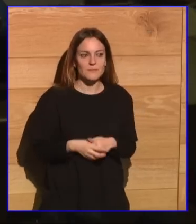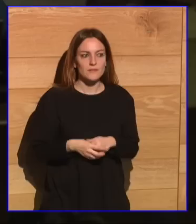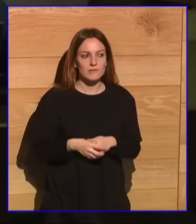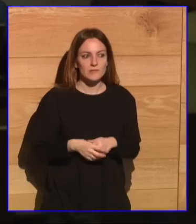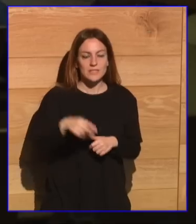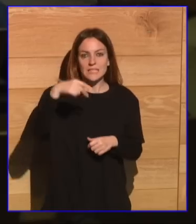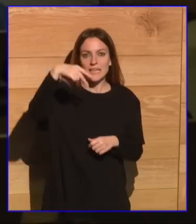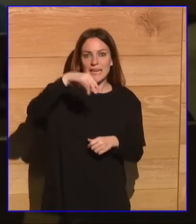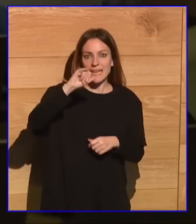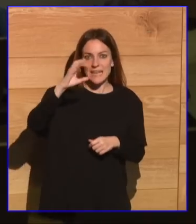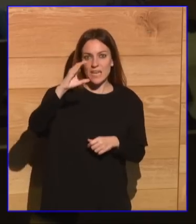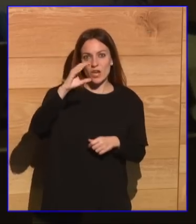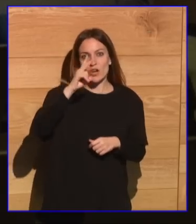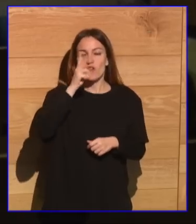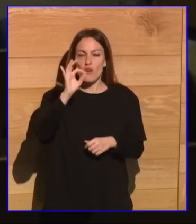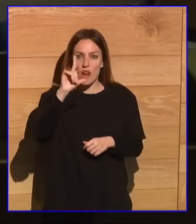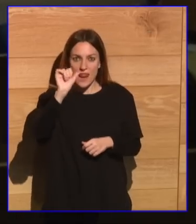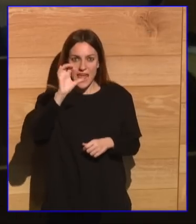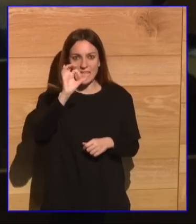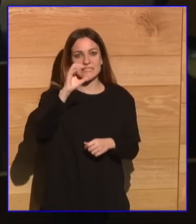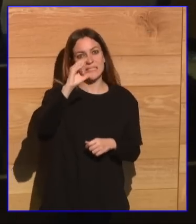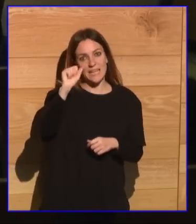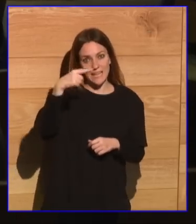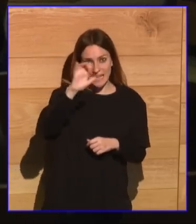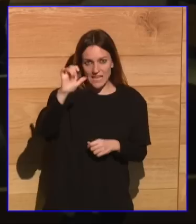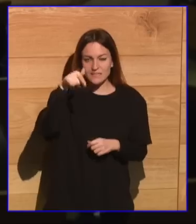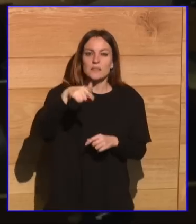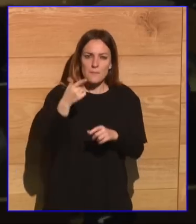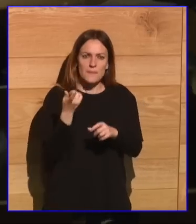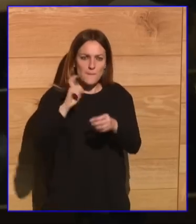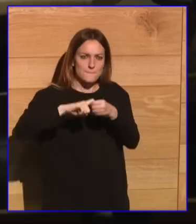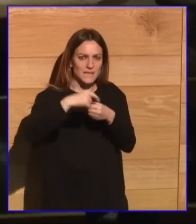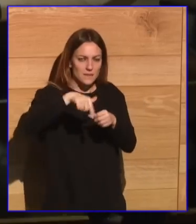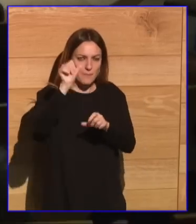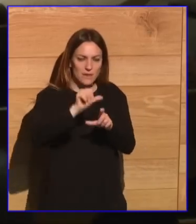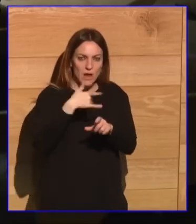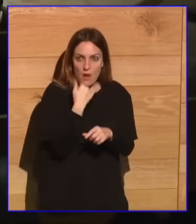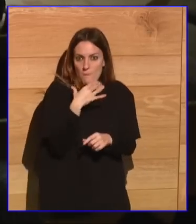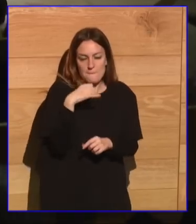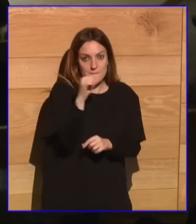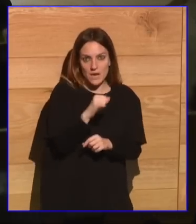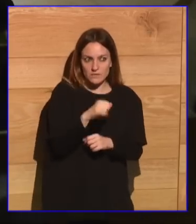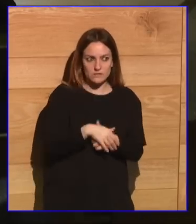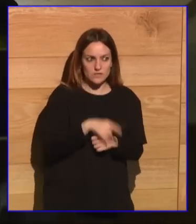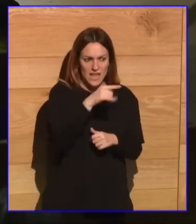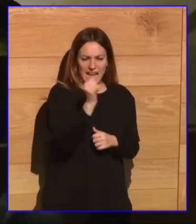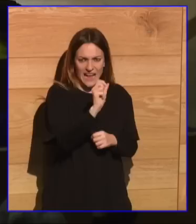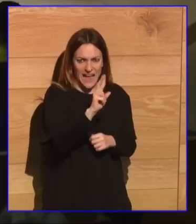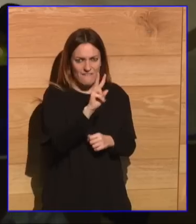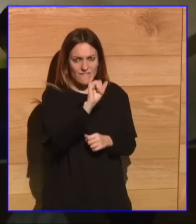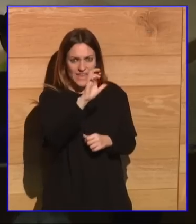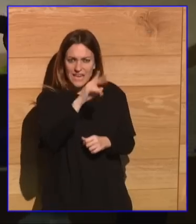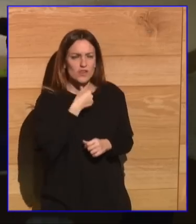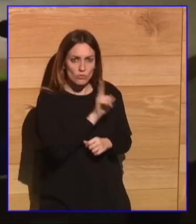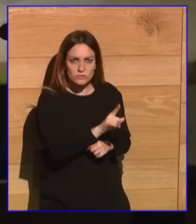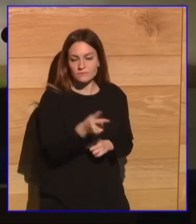Cage ya no te doy. ¿No? Está magnífico aquí, ¿eh? Está muy bien. A ti no te gusta, ¿no, Javi? No puedo, hijo, no puedo con él. Pero porque le has